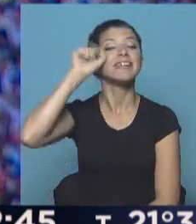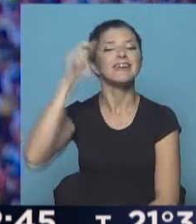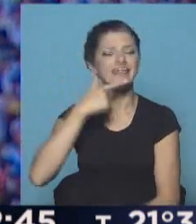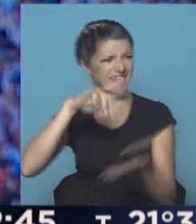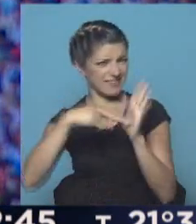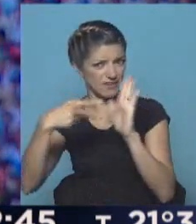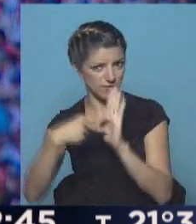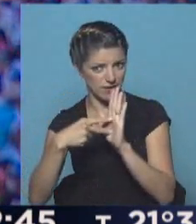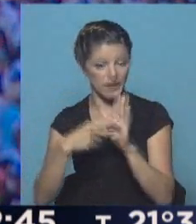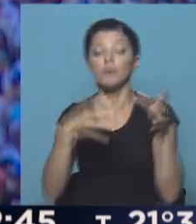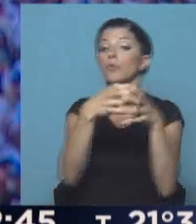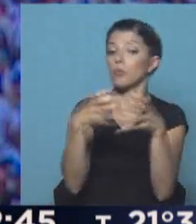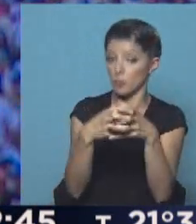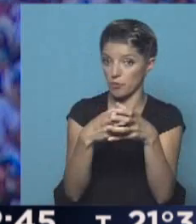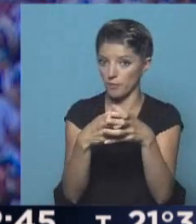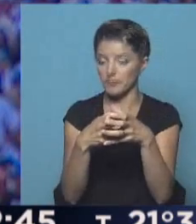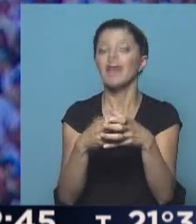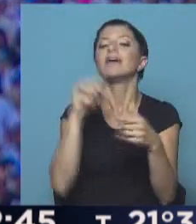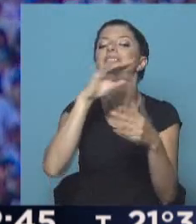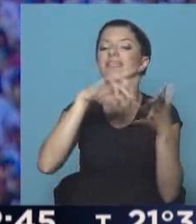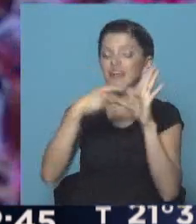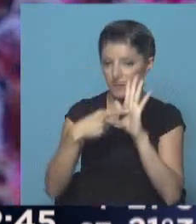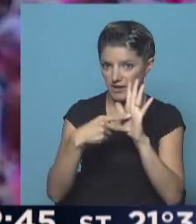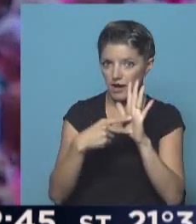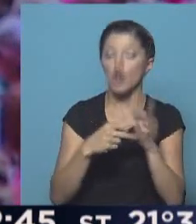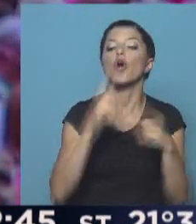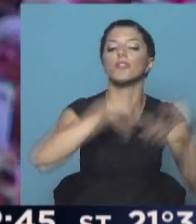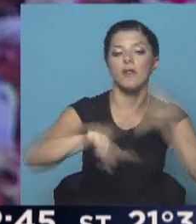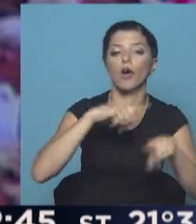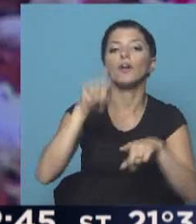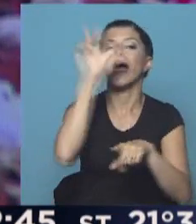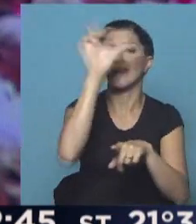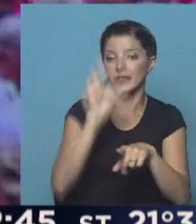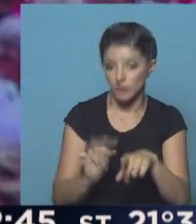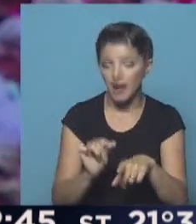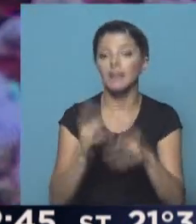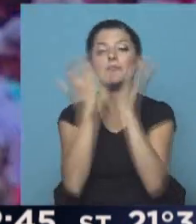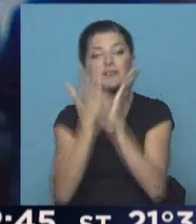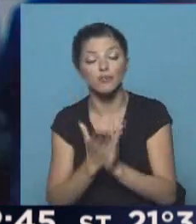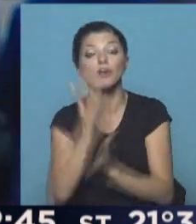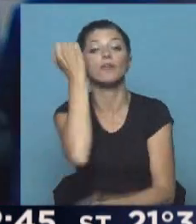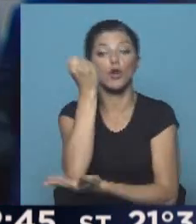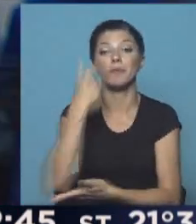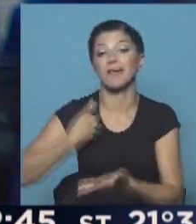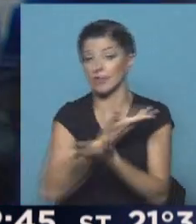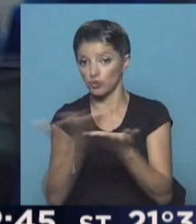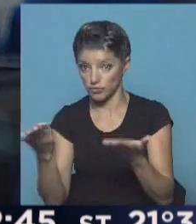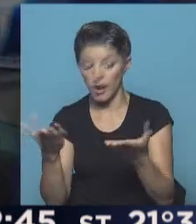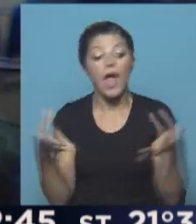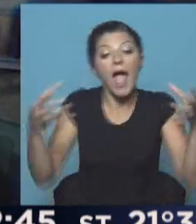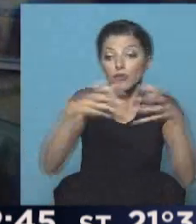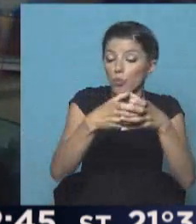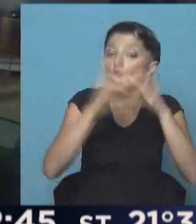tank regional. Las siglas significan Coordinadora Regional de Investigaciones Económicas y Sociales, y es una red de centros de